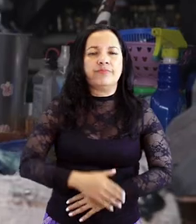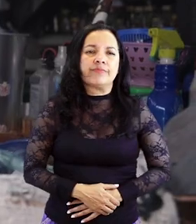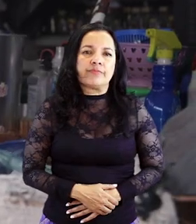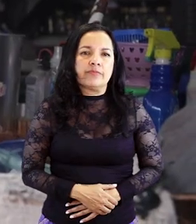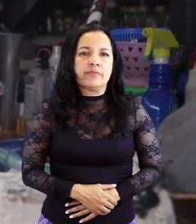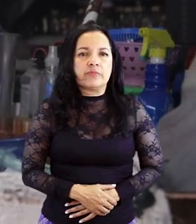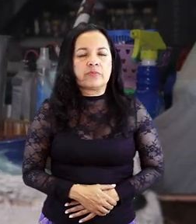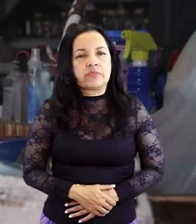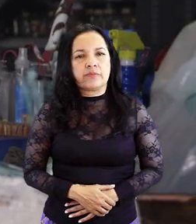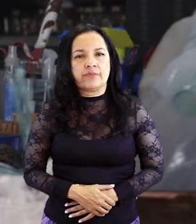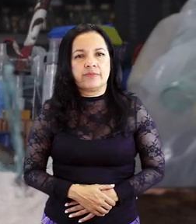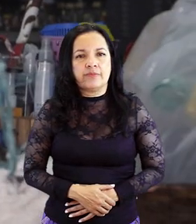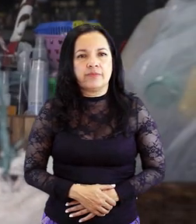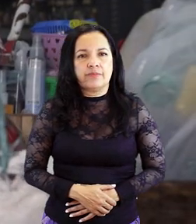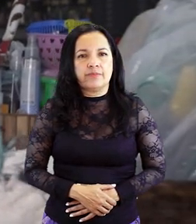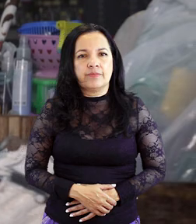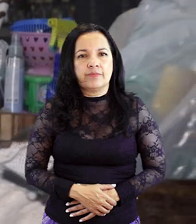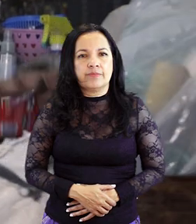componentes.